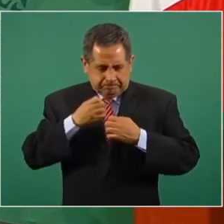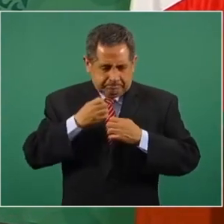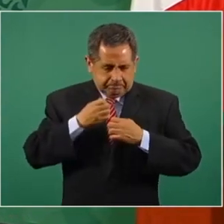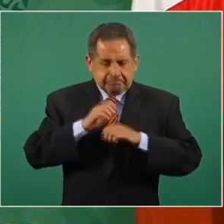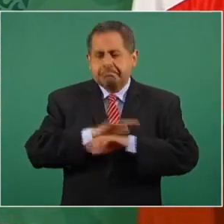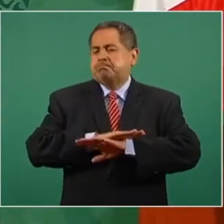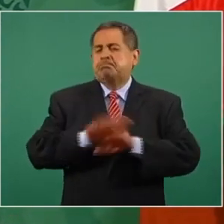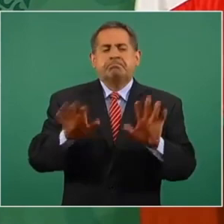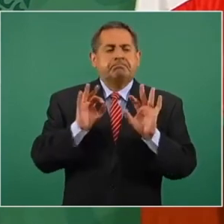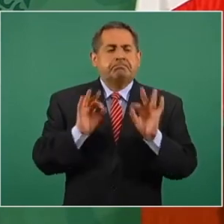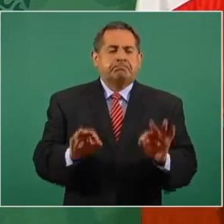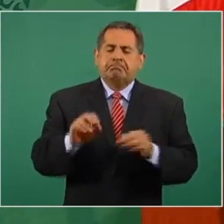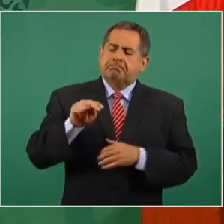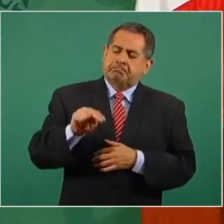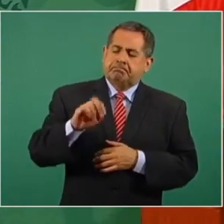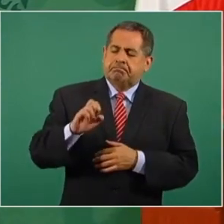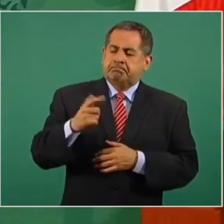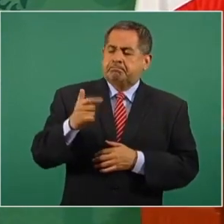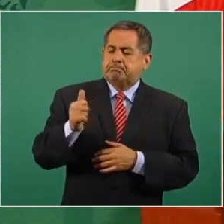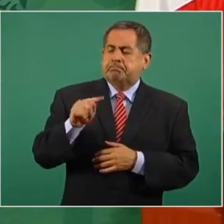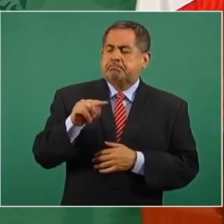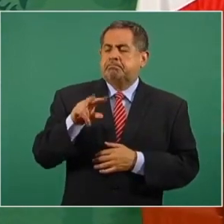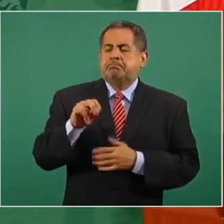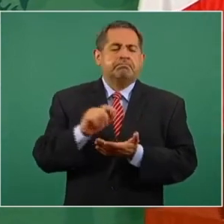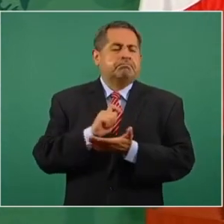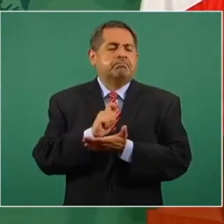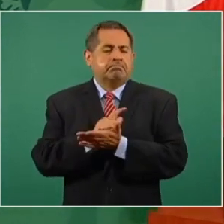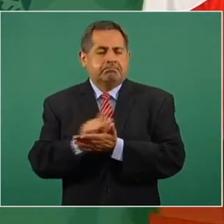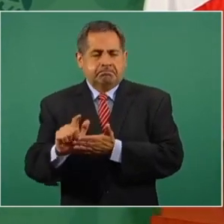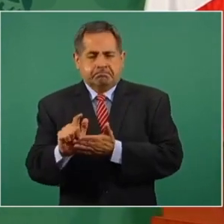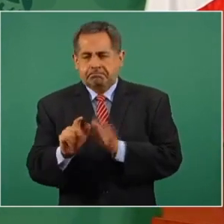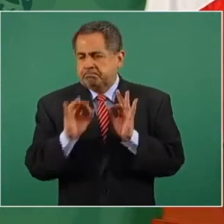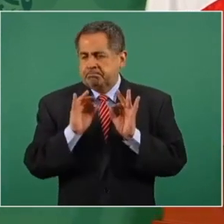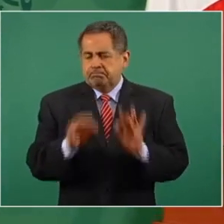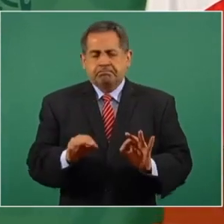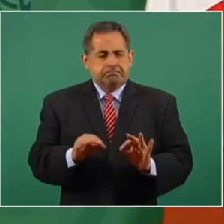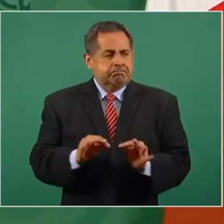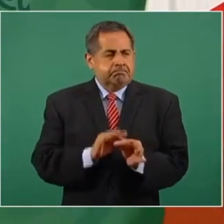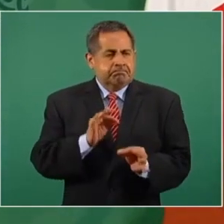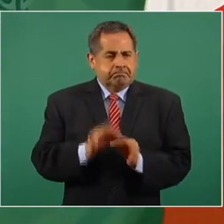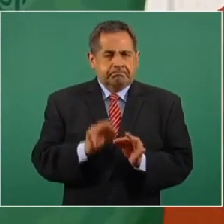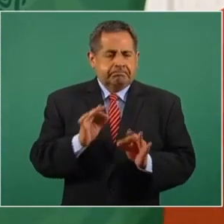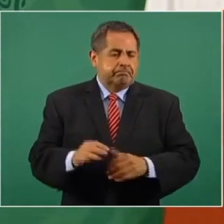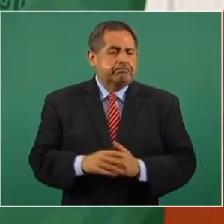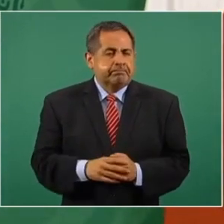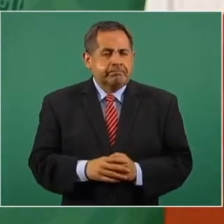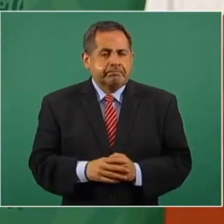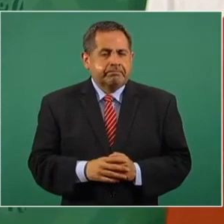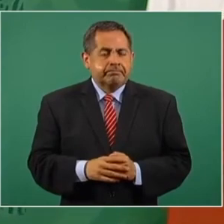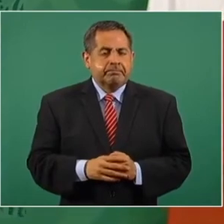negativo en la prueba de COVID, y